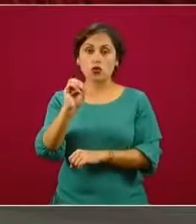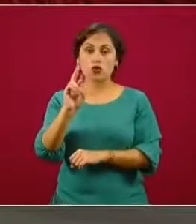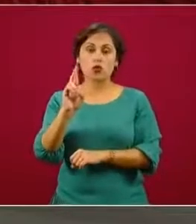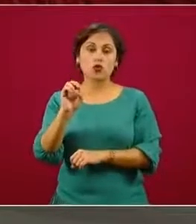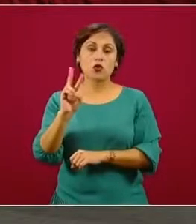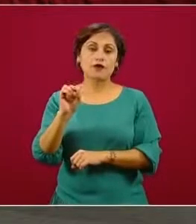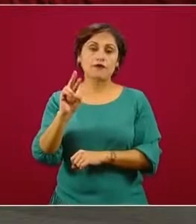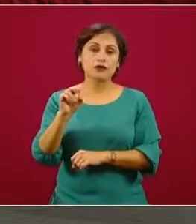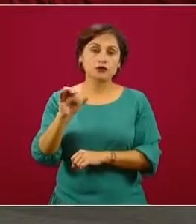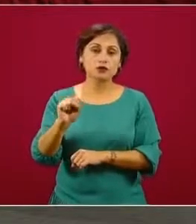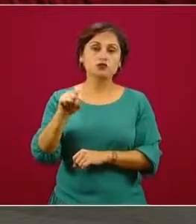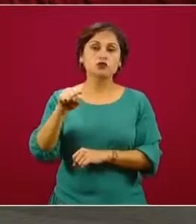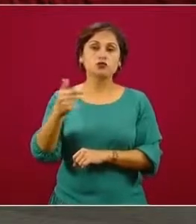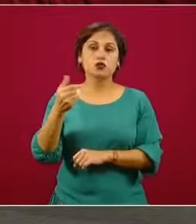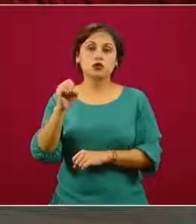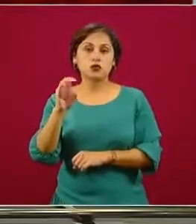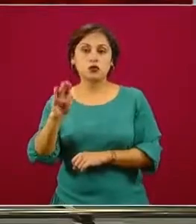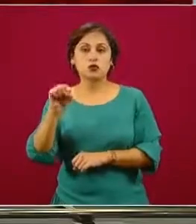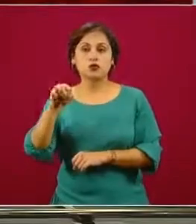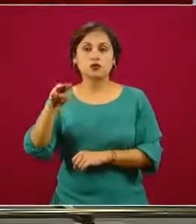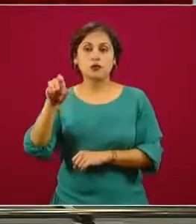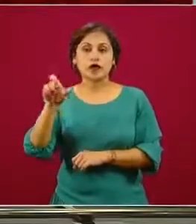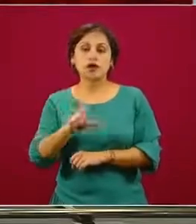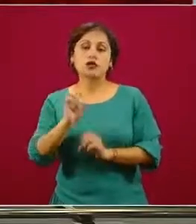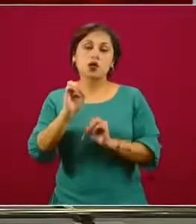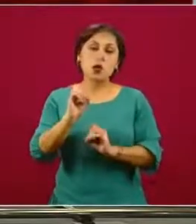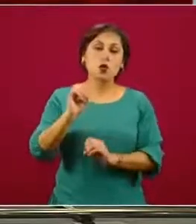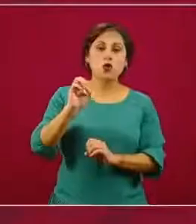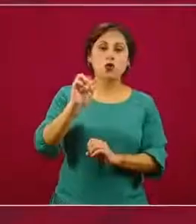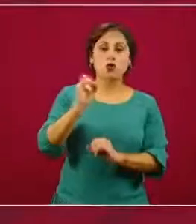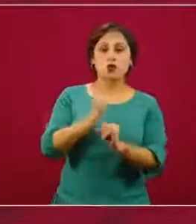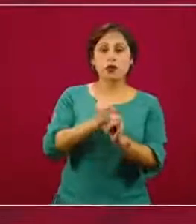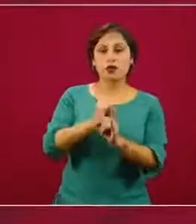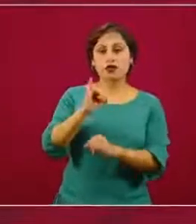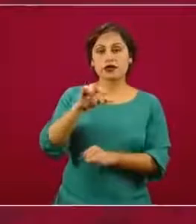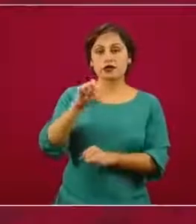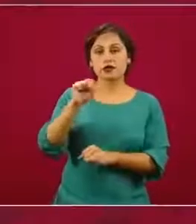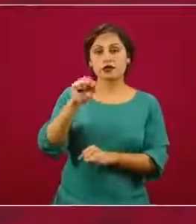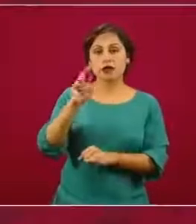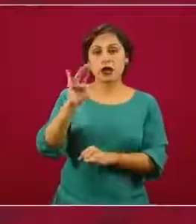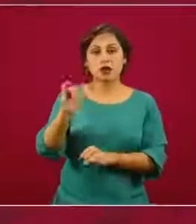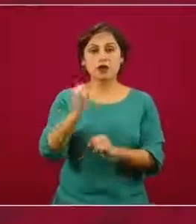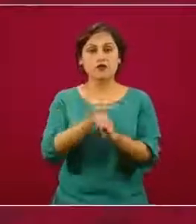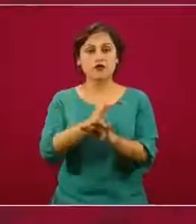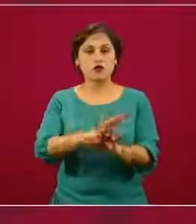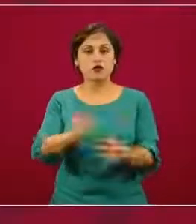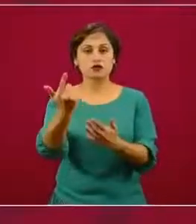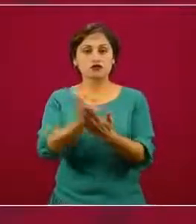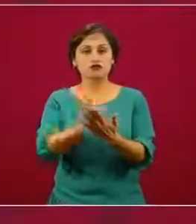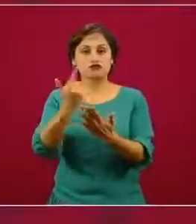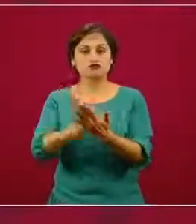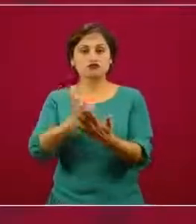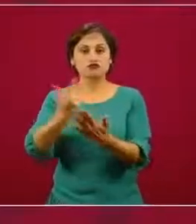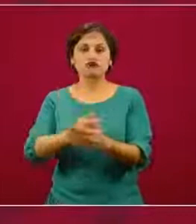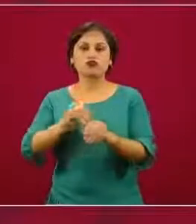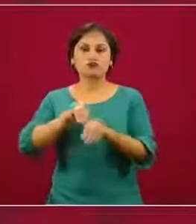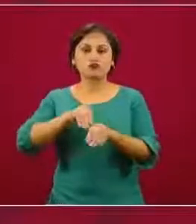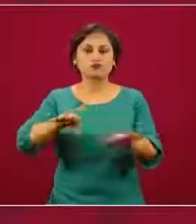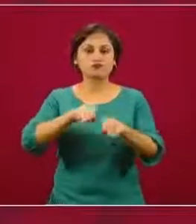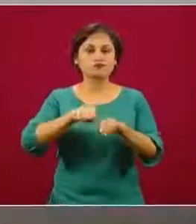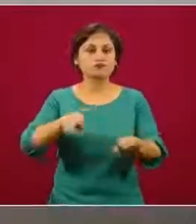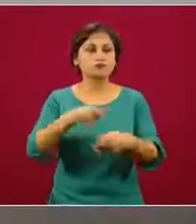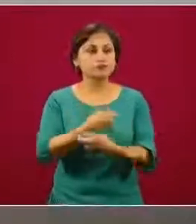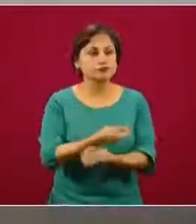coronavirus.gov.mx, también en la página de INSABI está justamente lo que presentamos aquí, conforme se va actualizando cuando hay nuevos materiales, dónde se